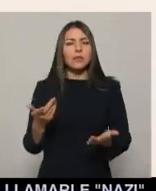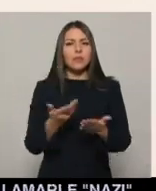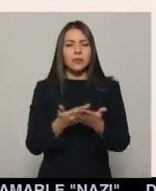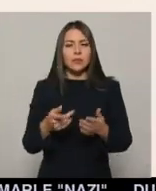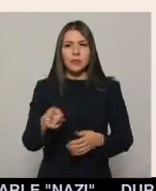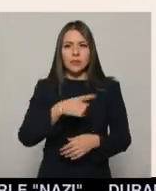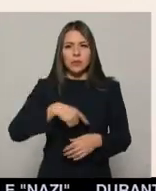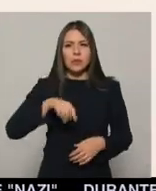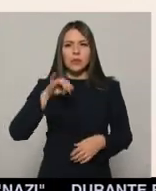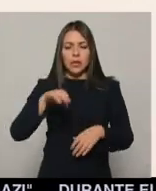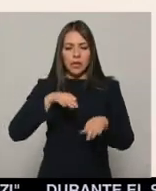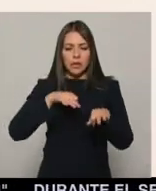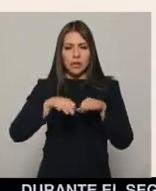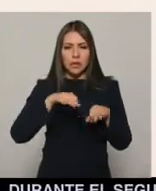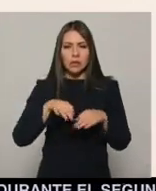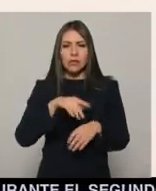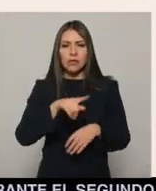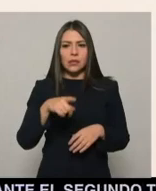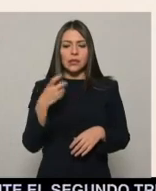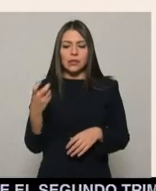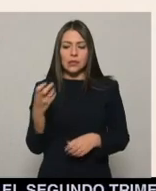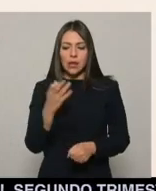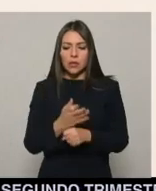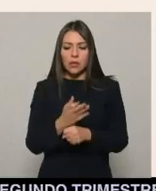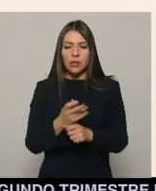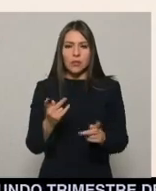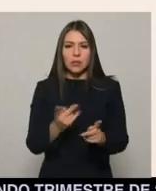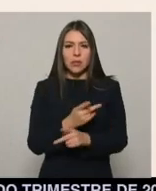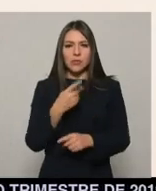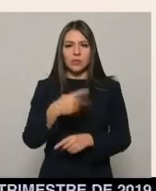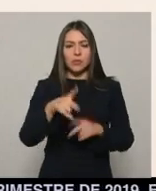desde la parte profesional esto es lo que pasa en este tema.